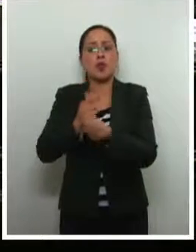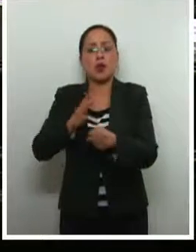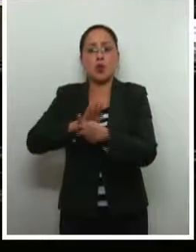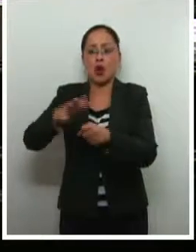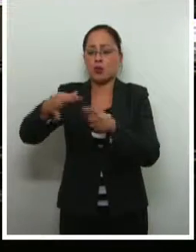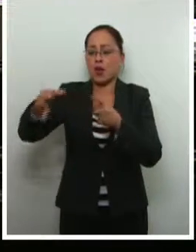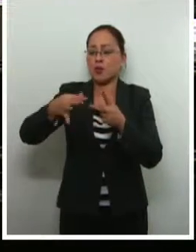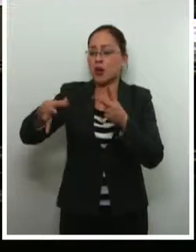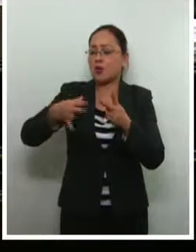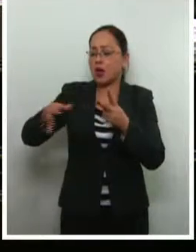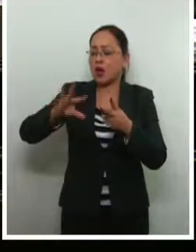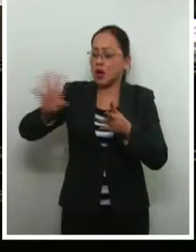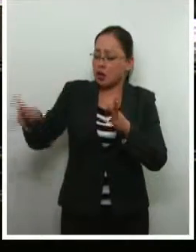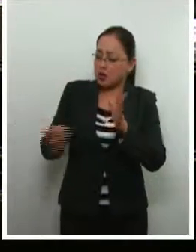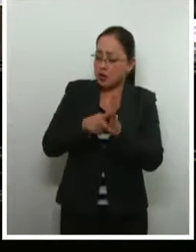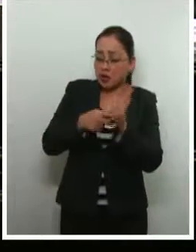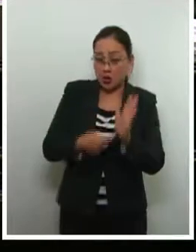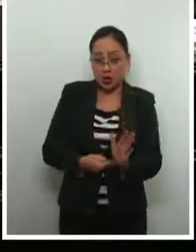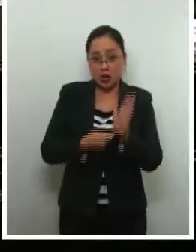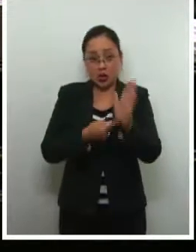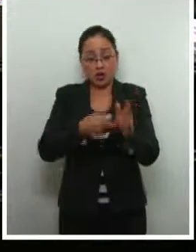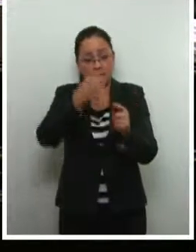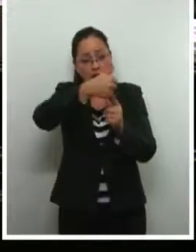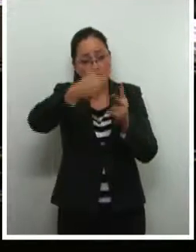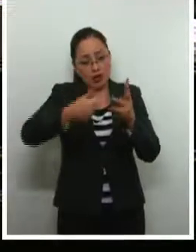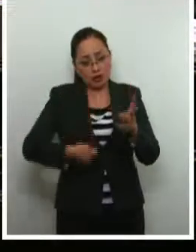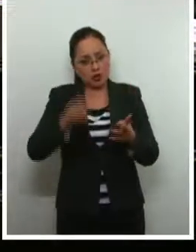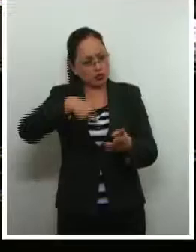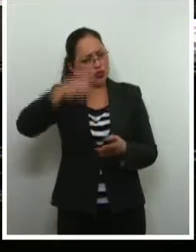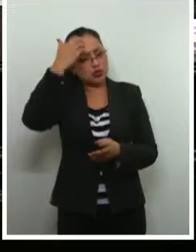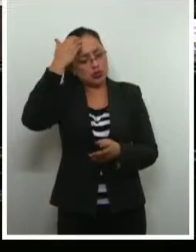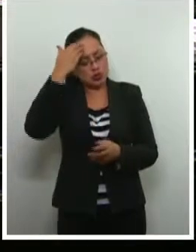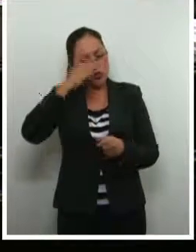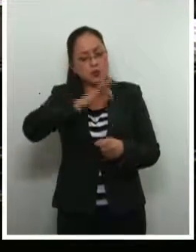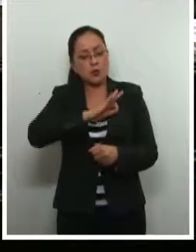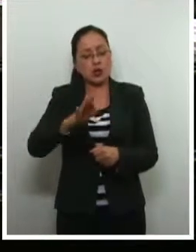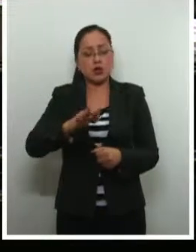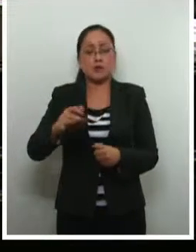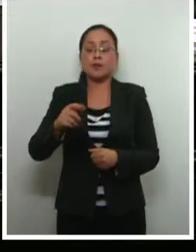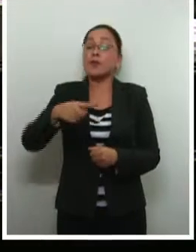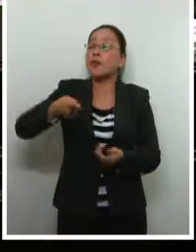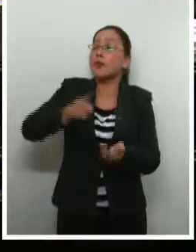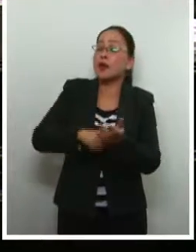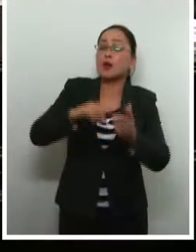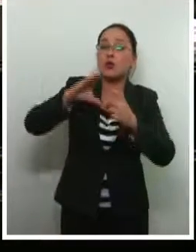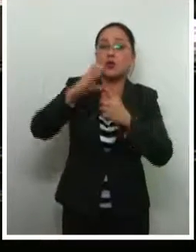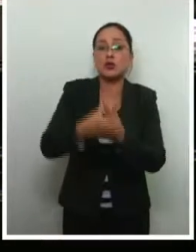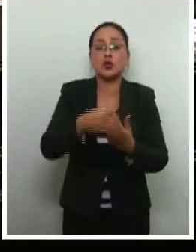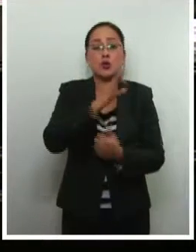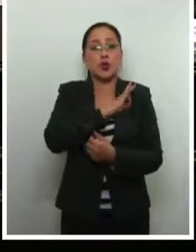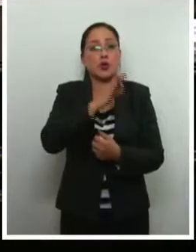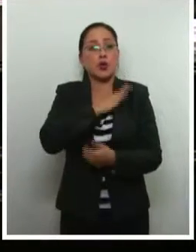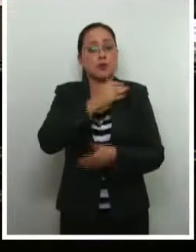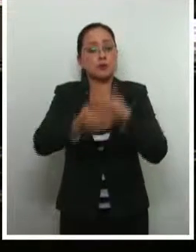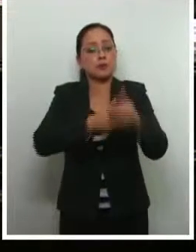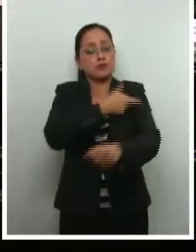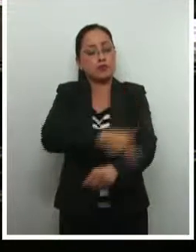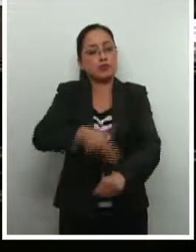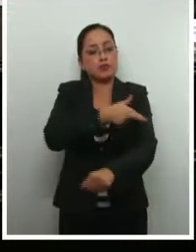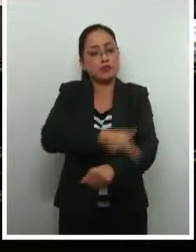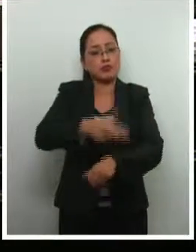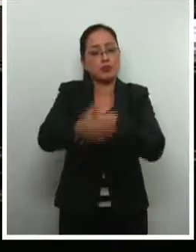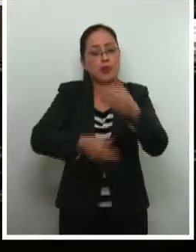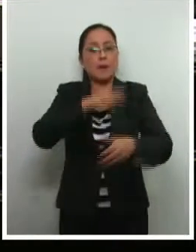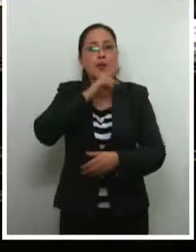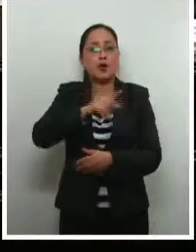las reservas en lo particular y puedan las comisiones ir desahogando con